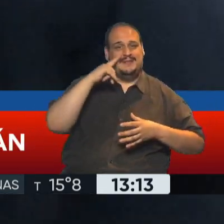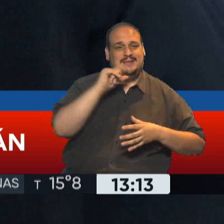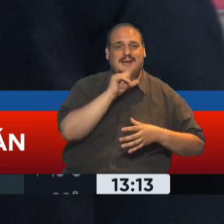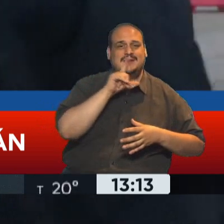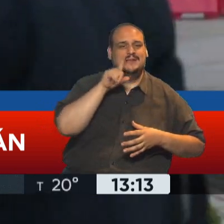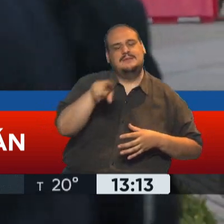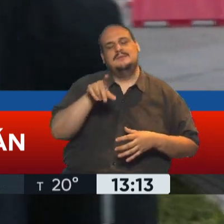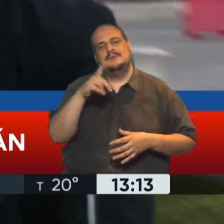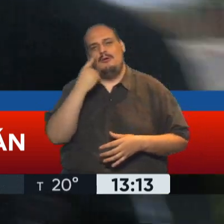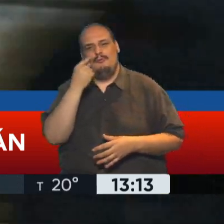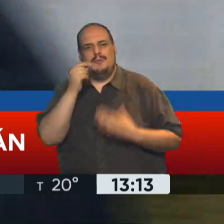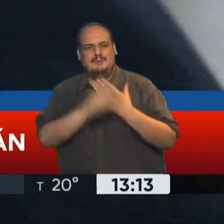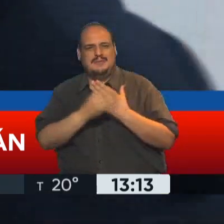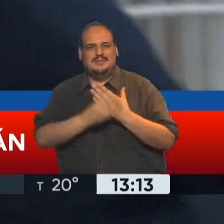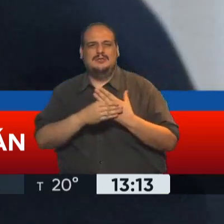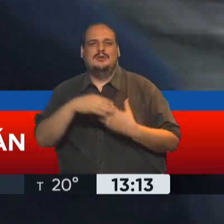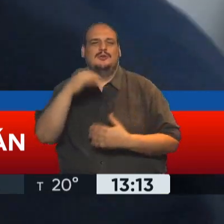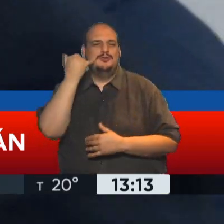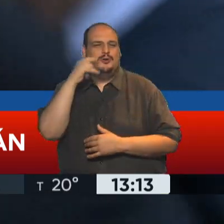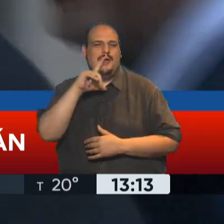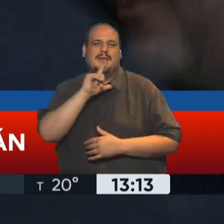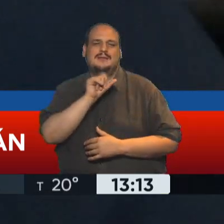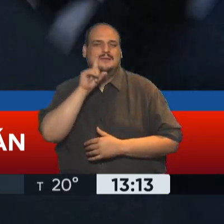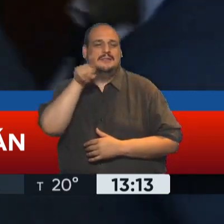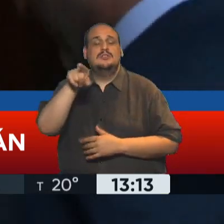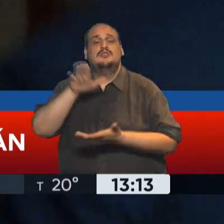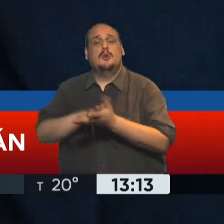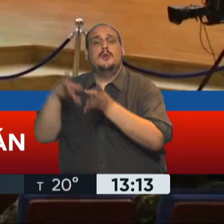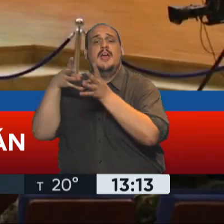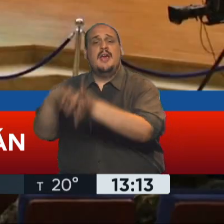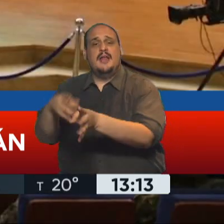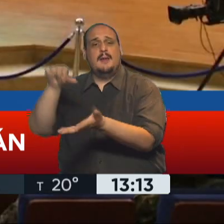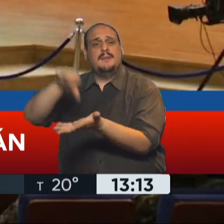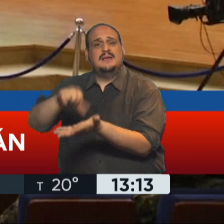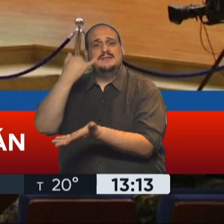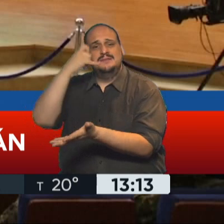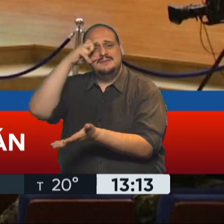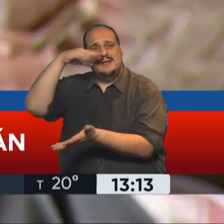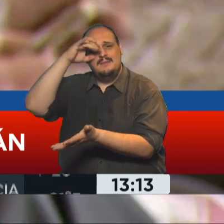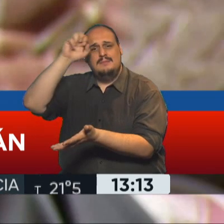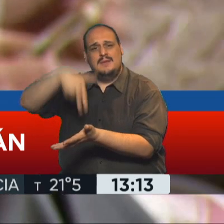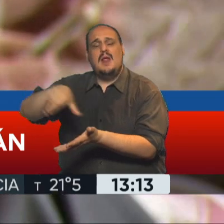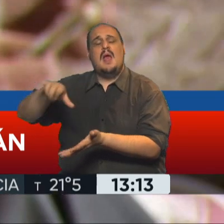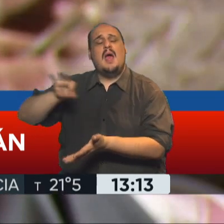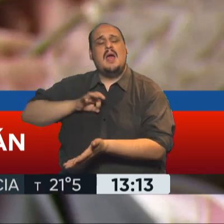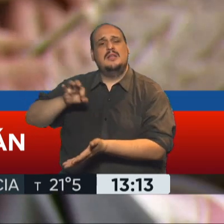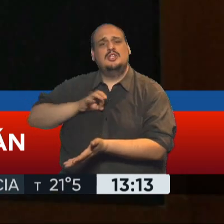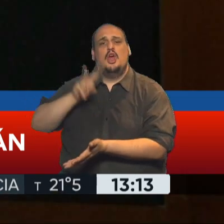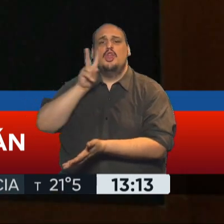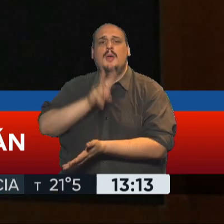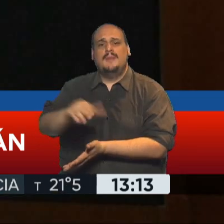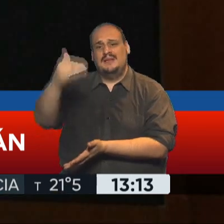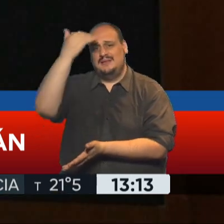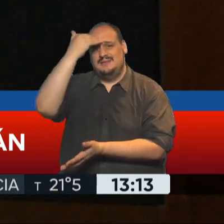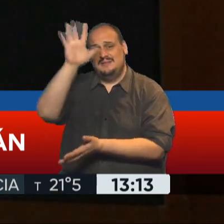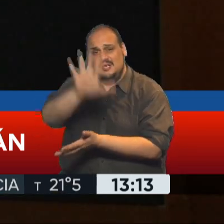George Cordati, en un programa de YouTube sobre la guerra en Yemen, en la que desde 2015 una coalición de países del Golfo, liderada por